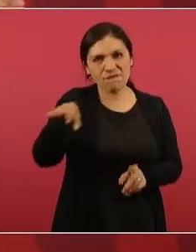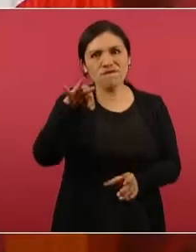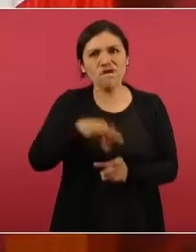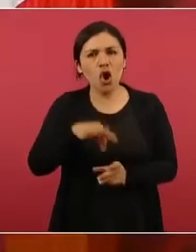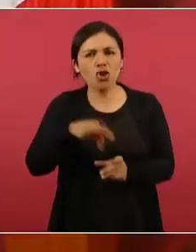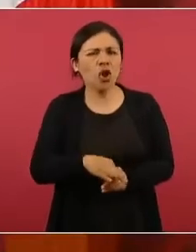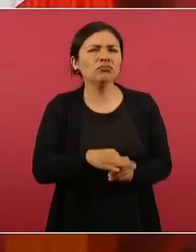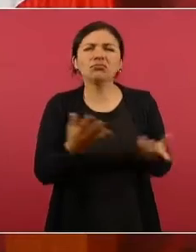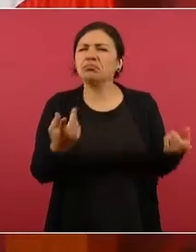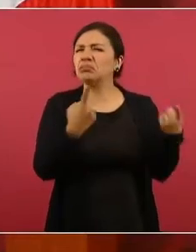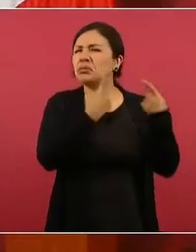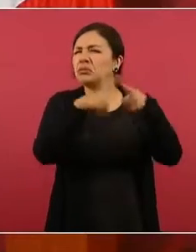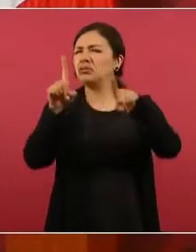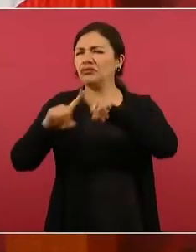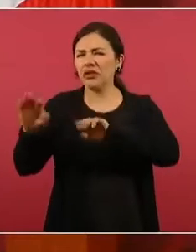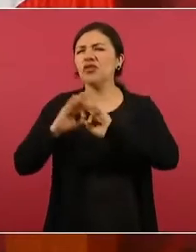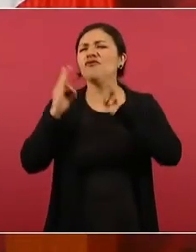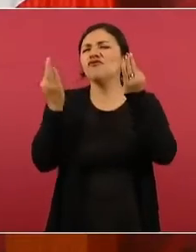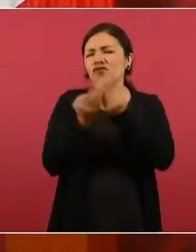de distintas formas,